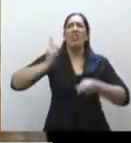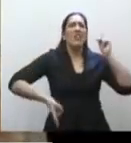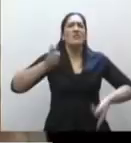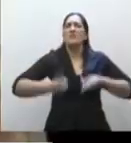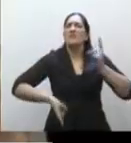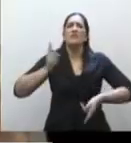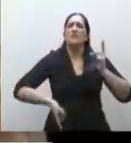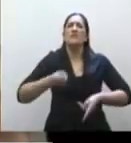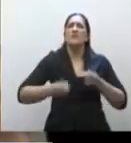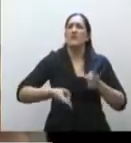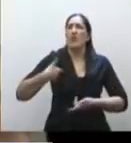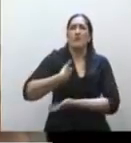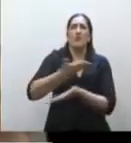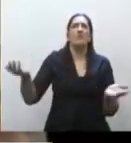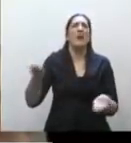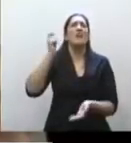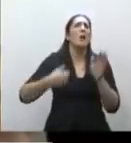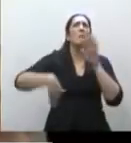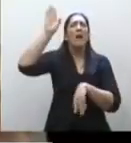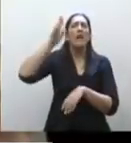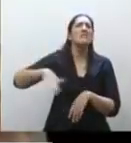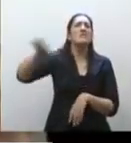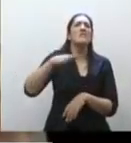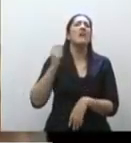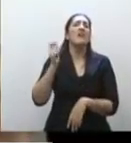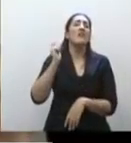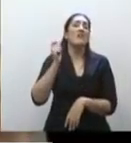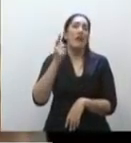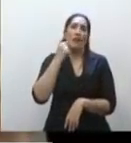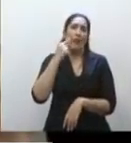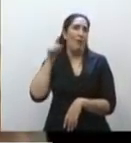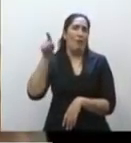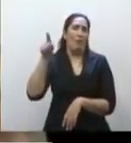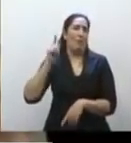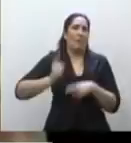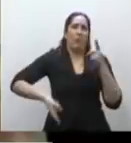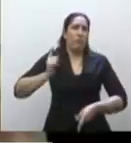decisiones lo ocupan mayoritariamente hombres.